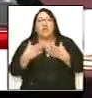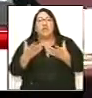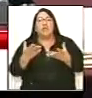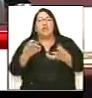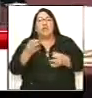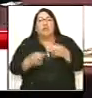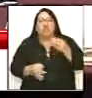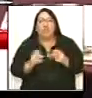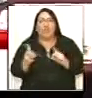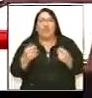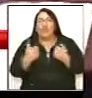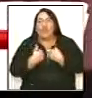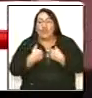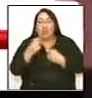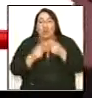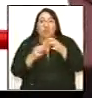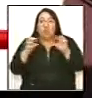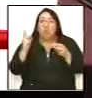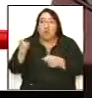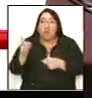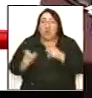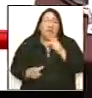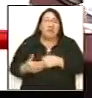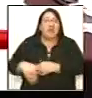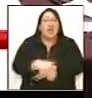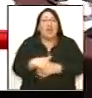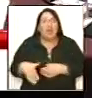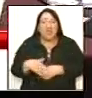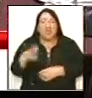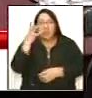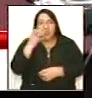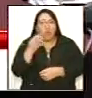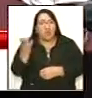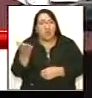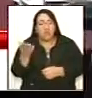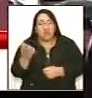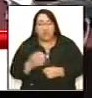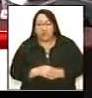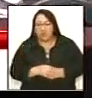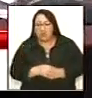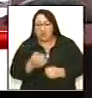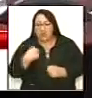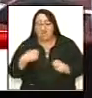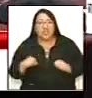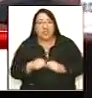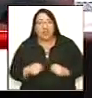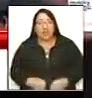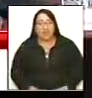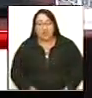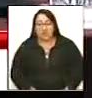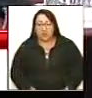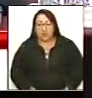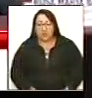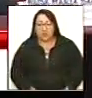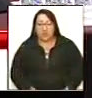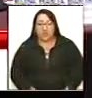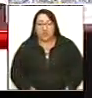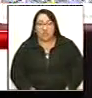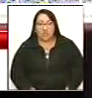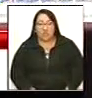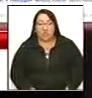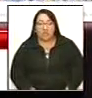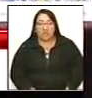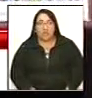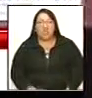justicia? No a nosotros, sino a la gente del pueblo, a la gente de la calle, a los que no tienen zapatos. Yo estaba, ¿quién fiscalizó toda